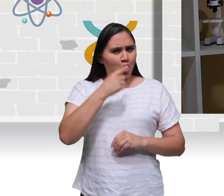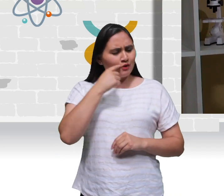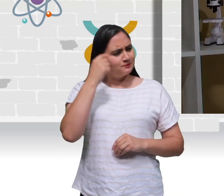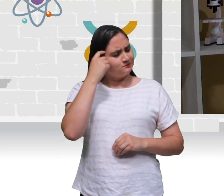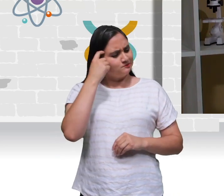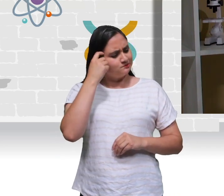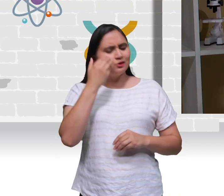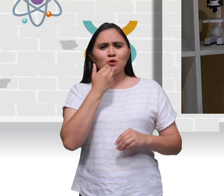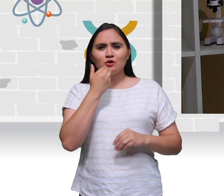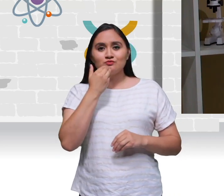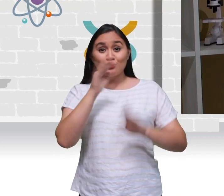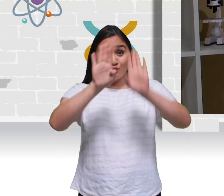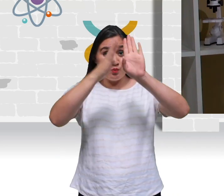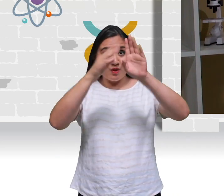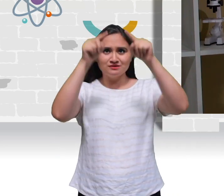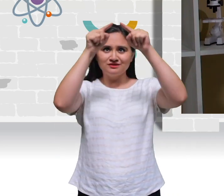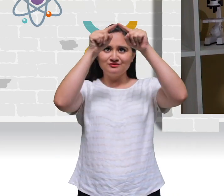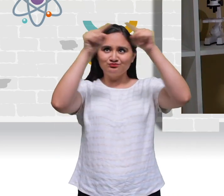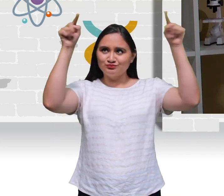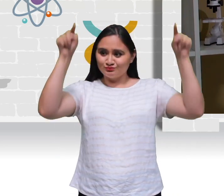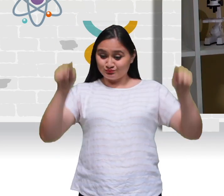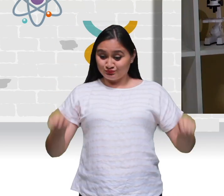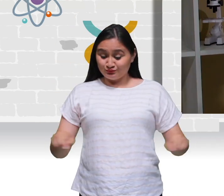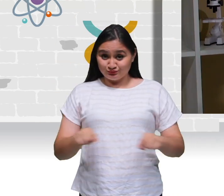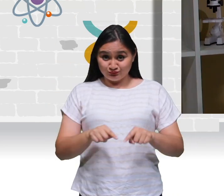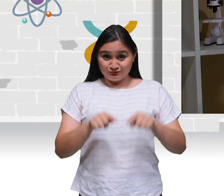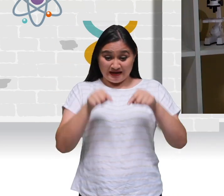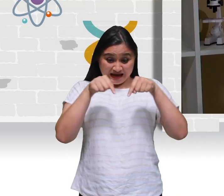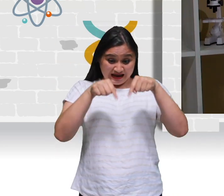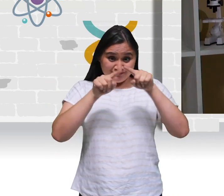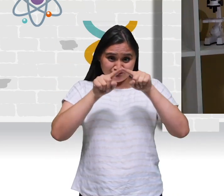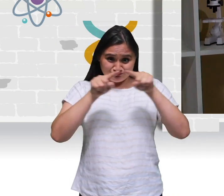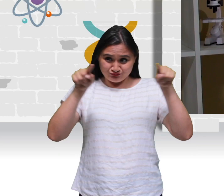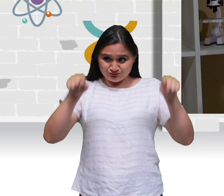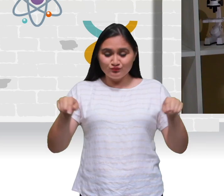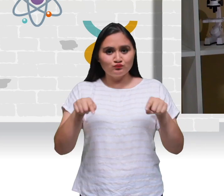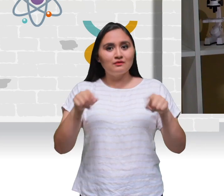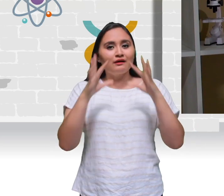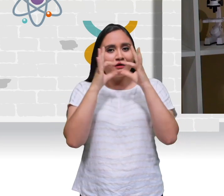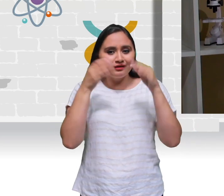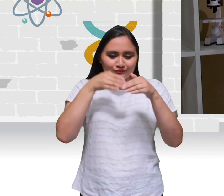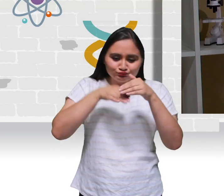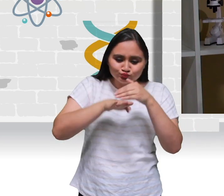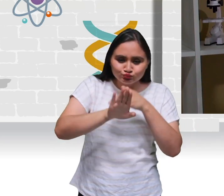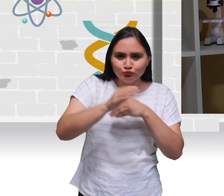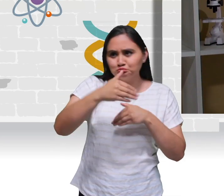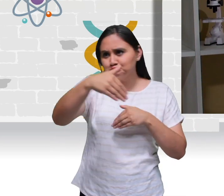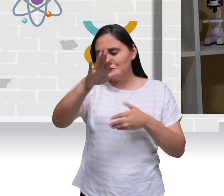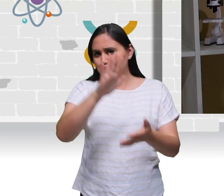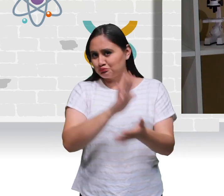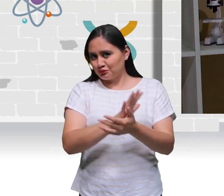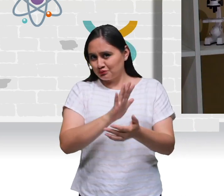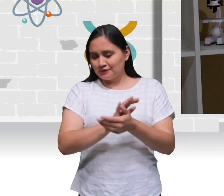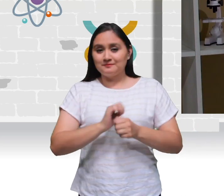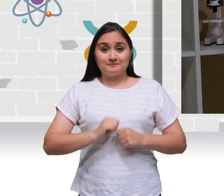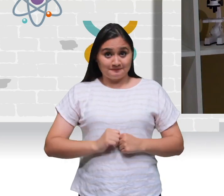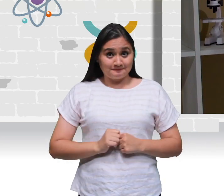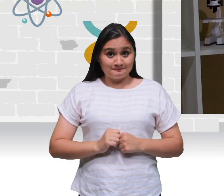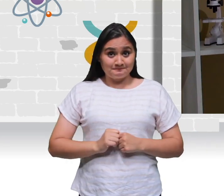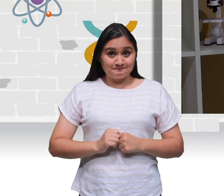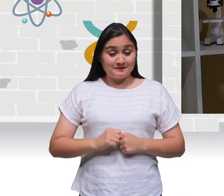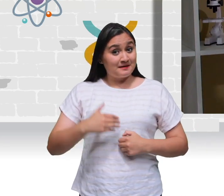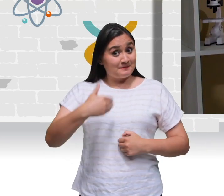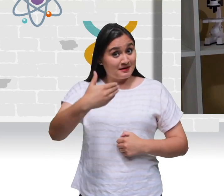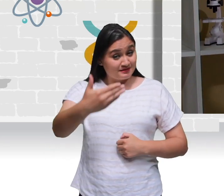Este genio hizo un agujero en la parte de abajo de la puerta para que la gata saliera o entrara y no ser molestado. Cuando